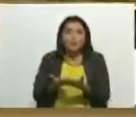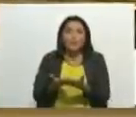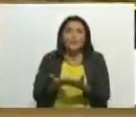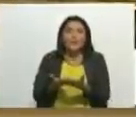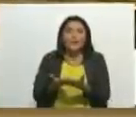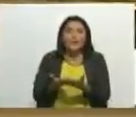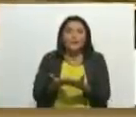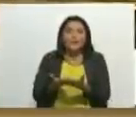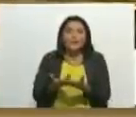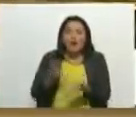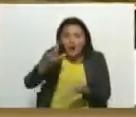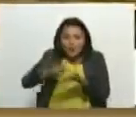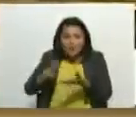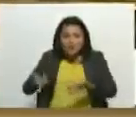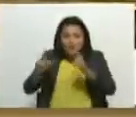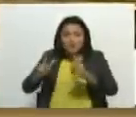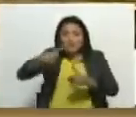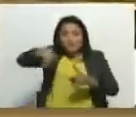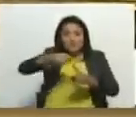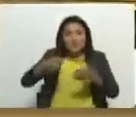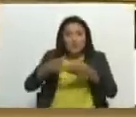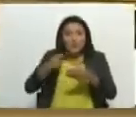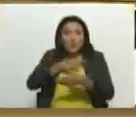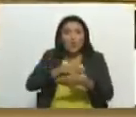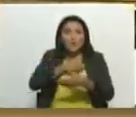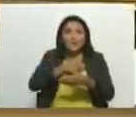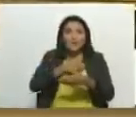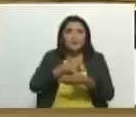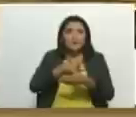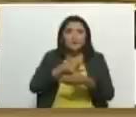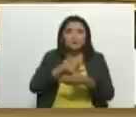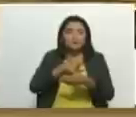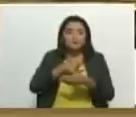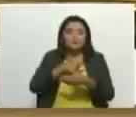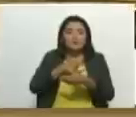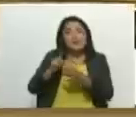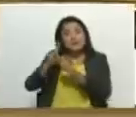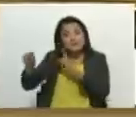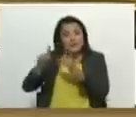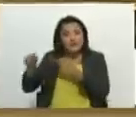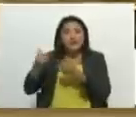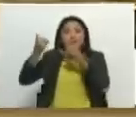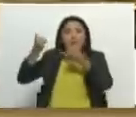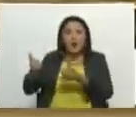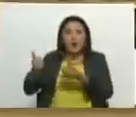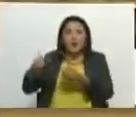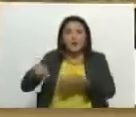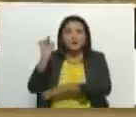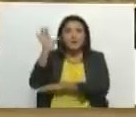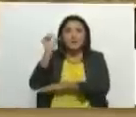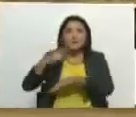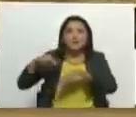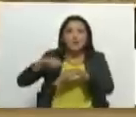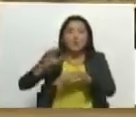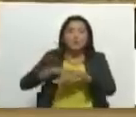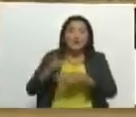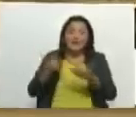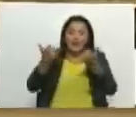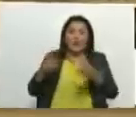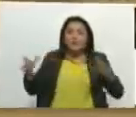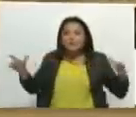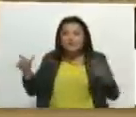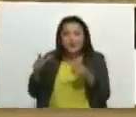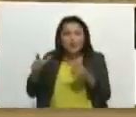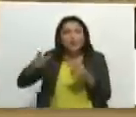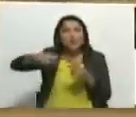demos la autorización para que esta comisión se ausente del recinto de la sesión ordinaria de la Asamblea Nacional para una reunión en